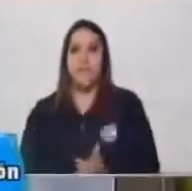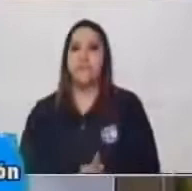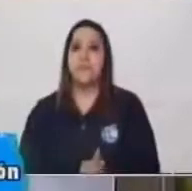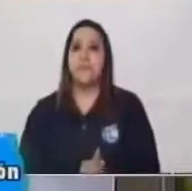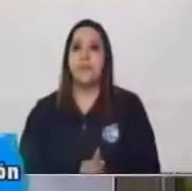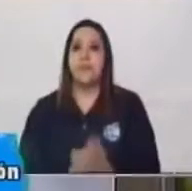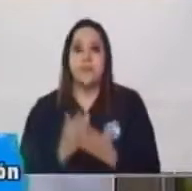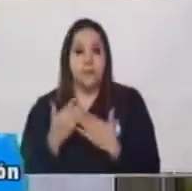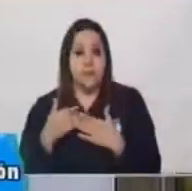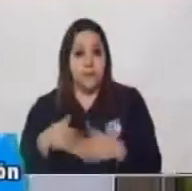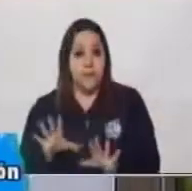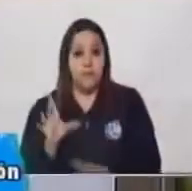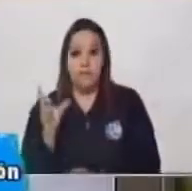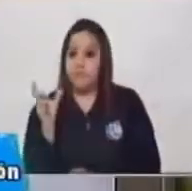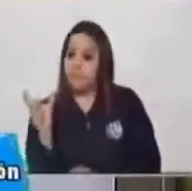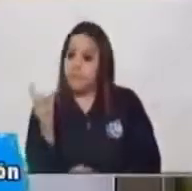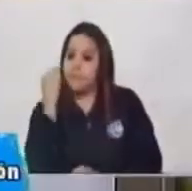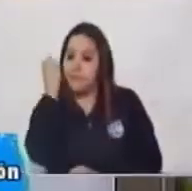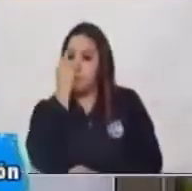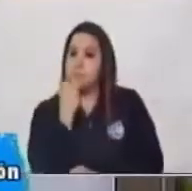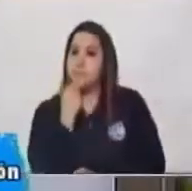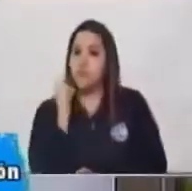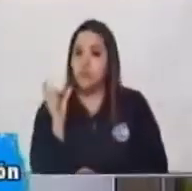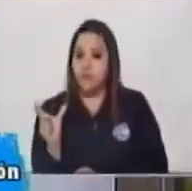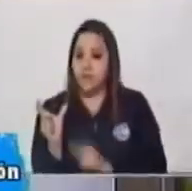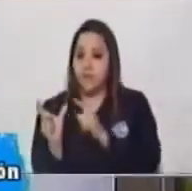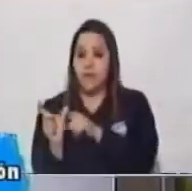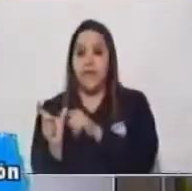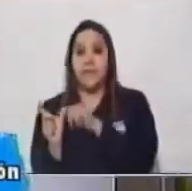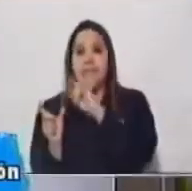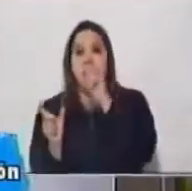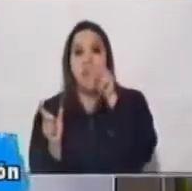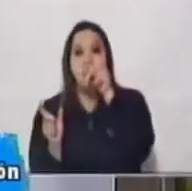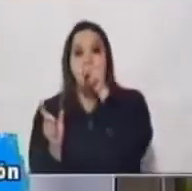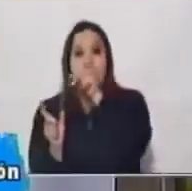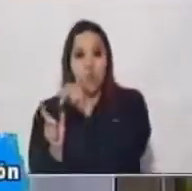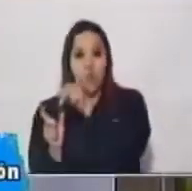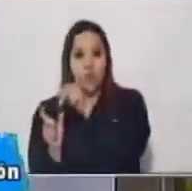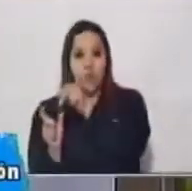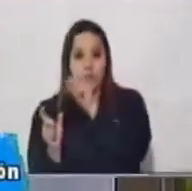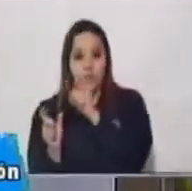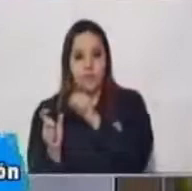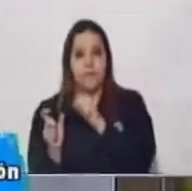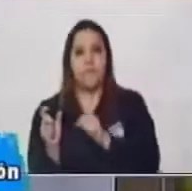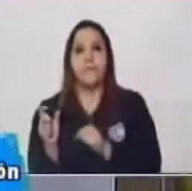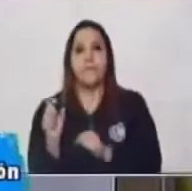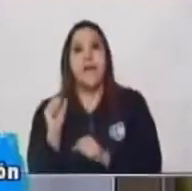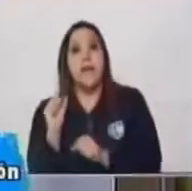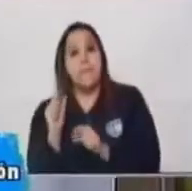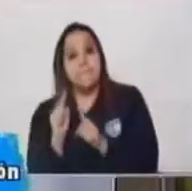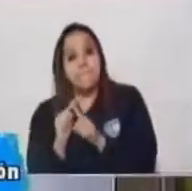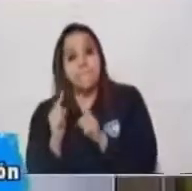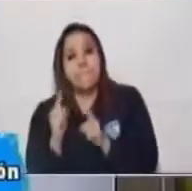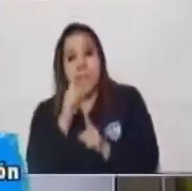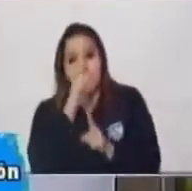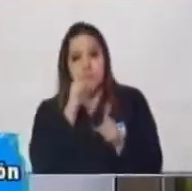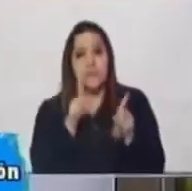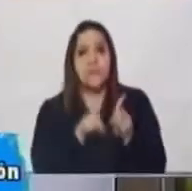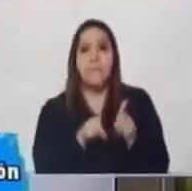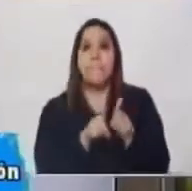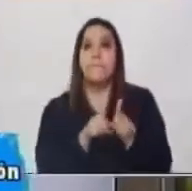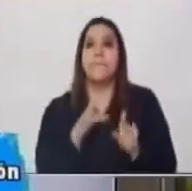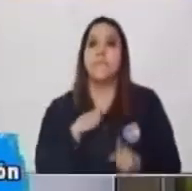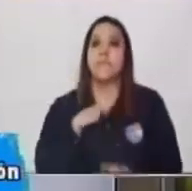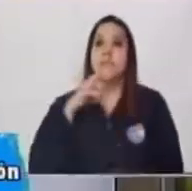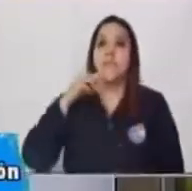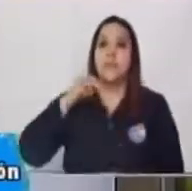Entonces ya tengo que cuaderno es el núcleo de mi sujeto. Pero tengo modificadores. ¿Te diste cuenta que nos quedó la